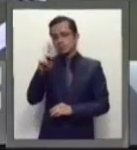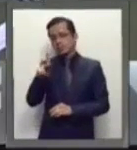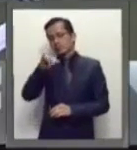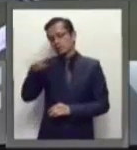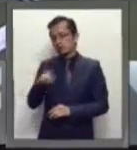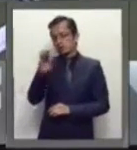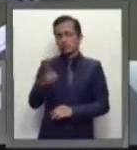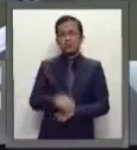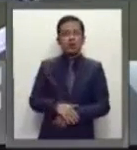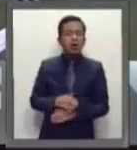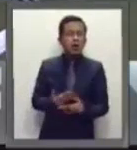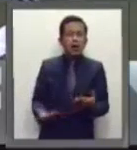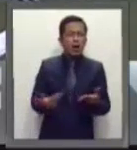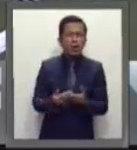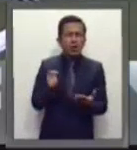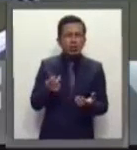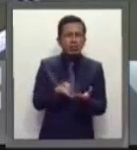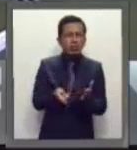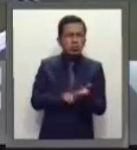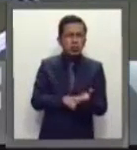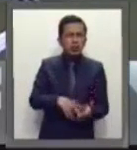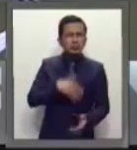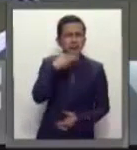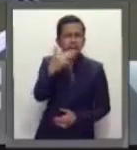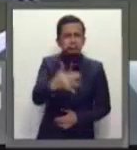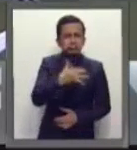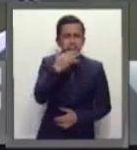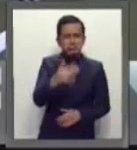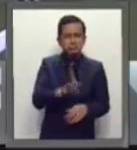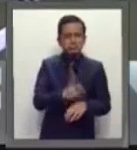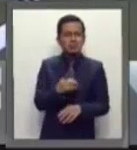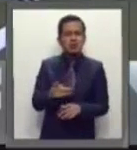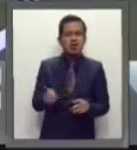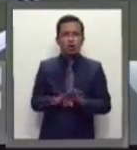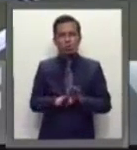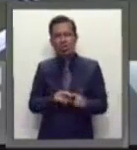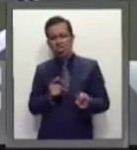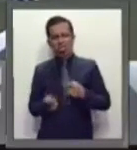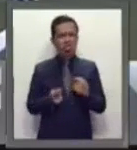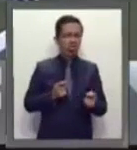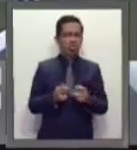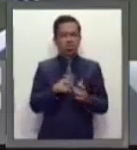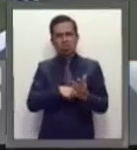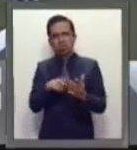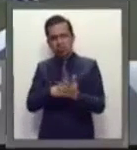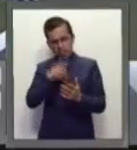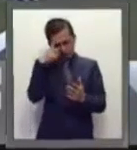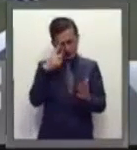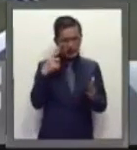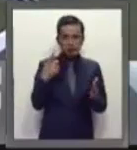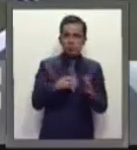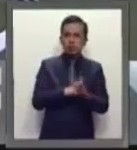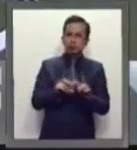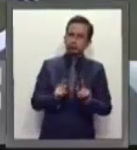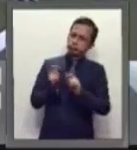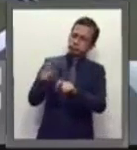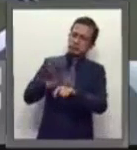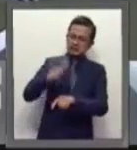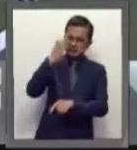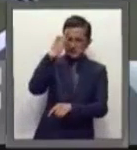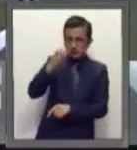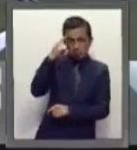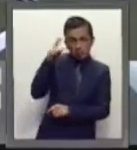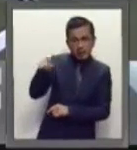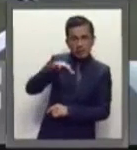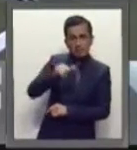sumamos la burda e inconstitucional maniobra para ampliar el tiempo que durarán en el encargo los magistrados